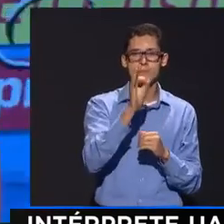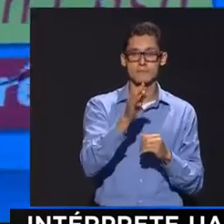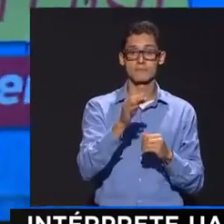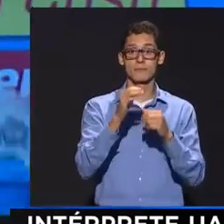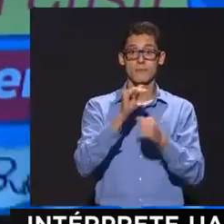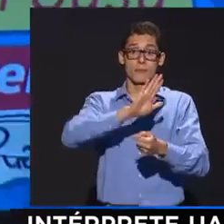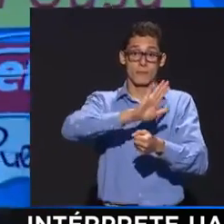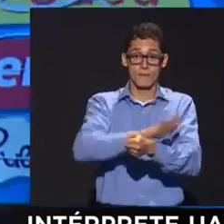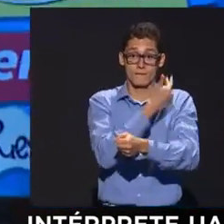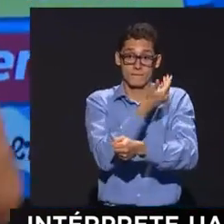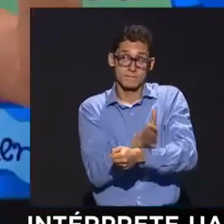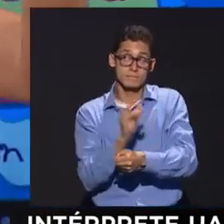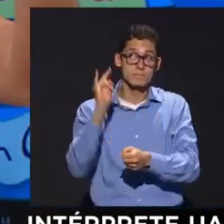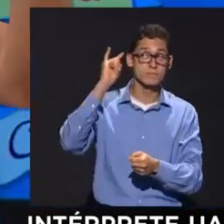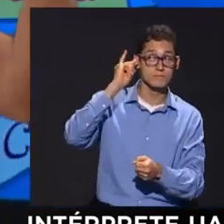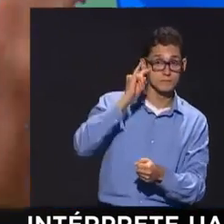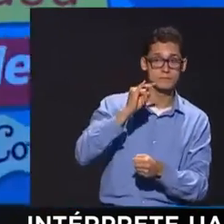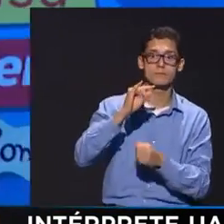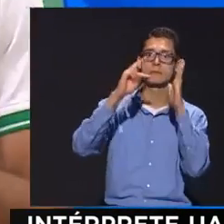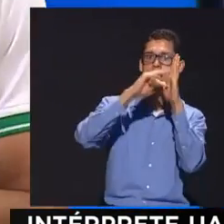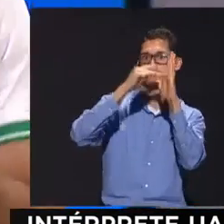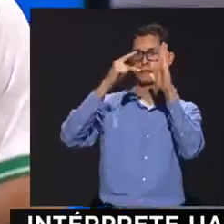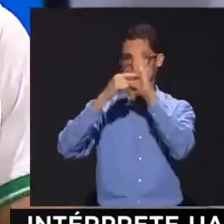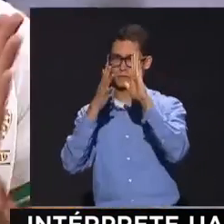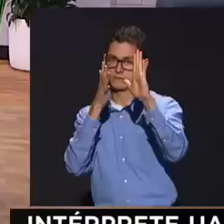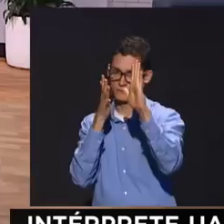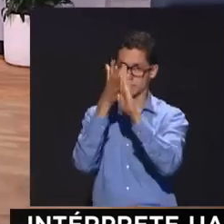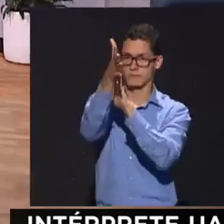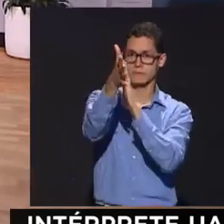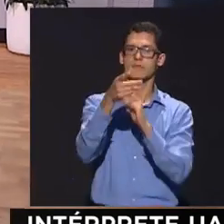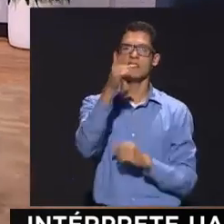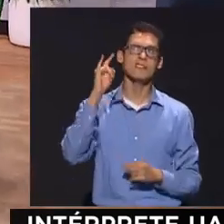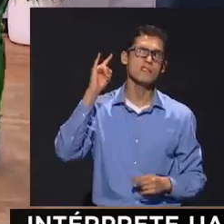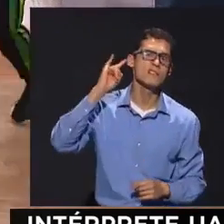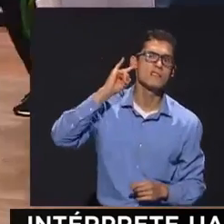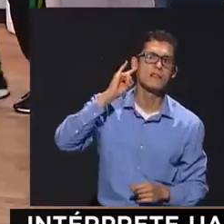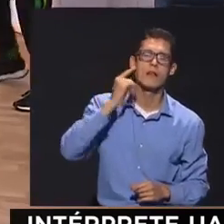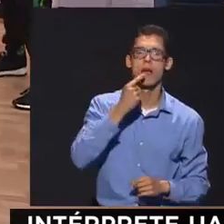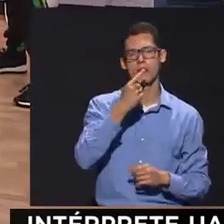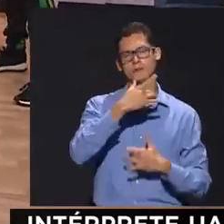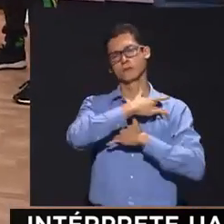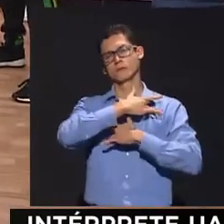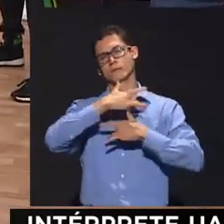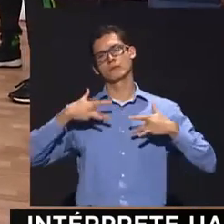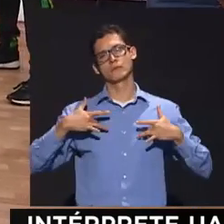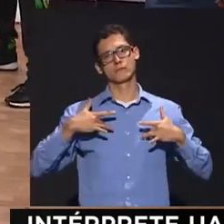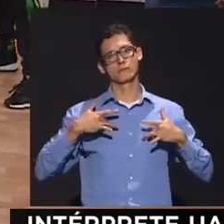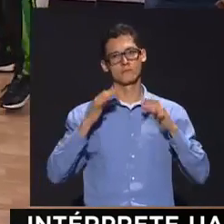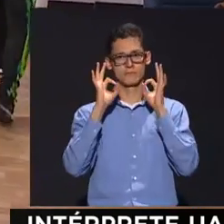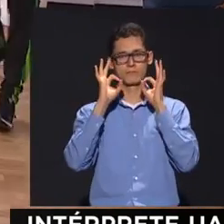canción que estamos bailando ok entonces esa pista que solo que dice vida a la vida